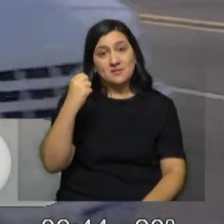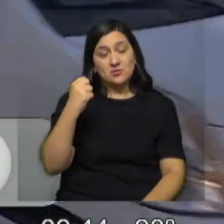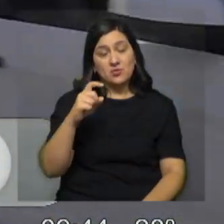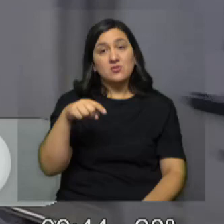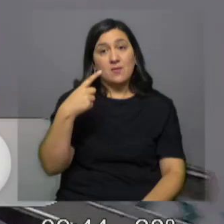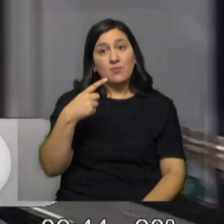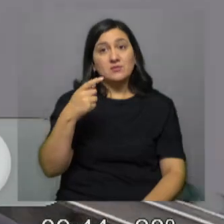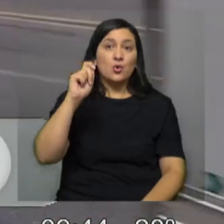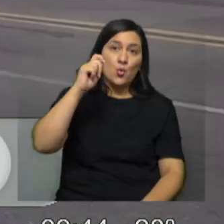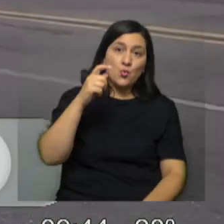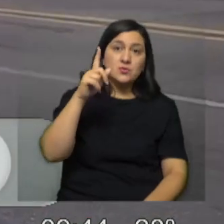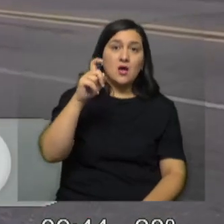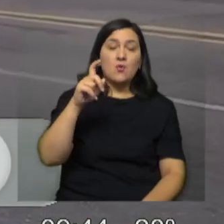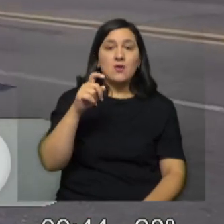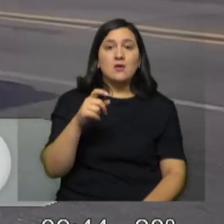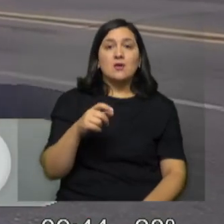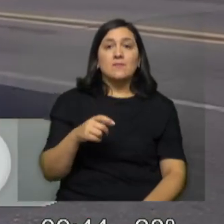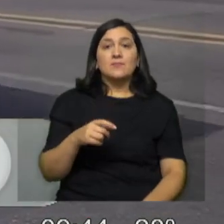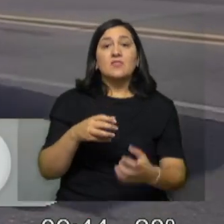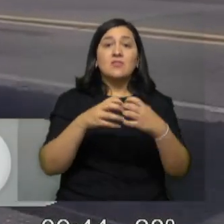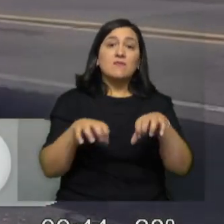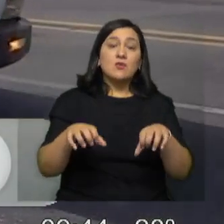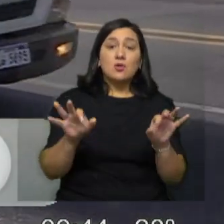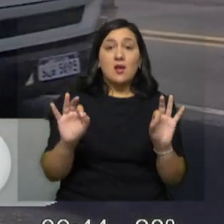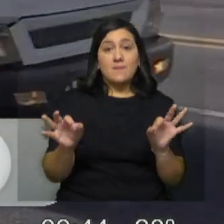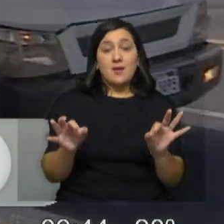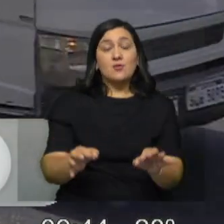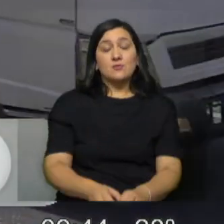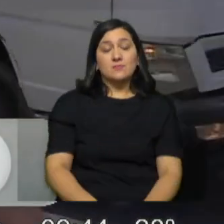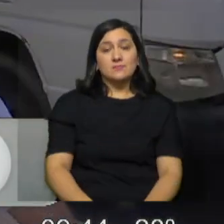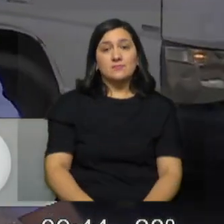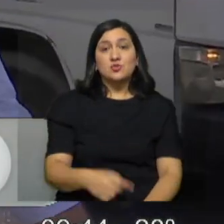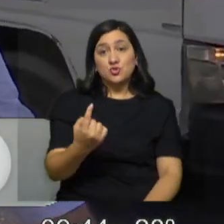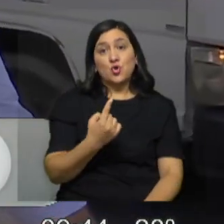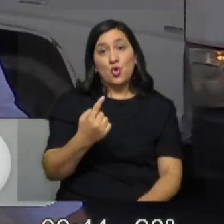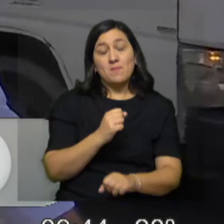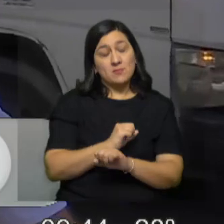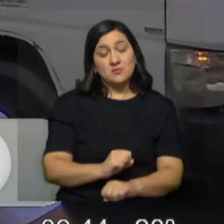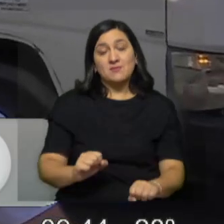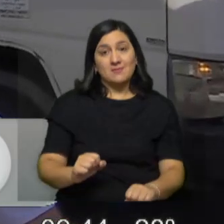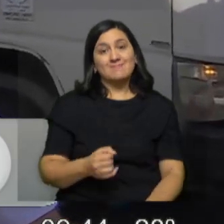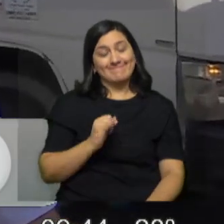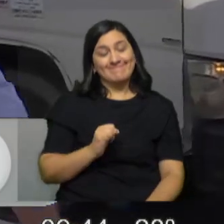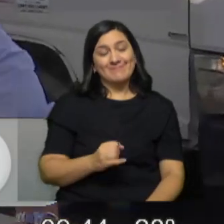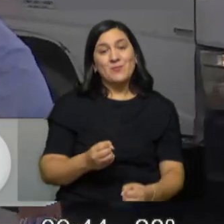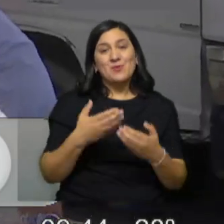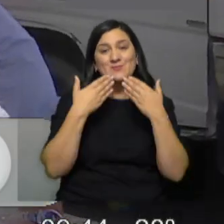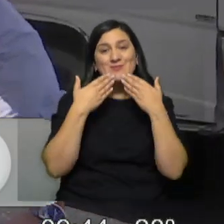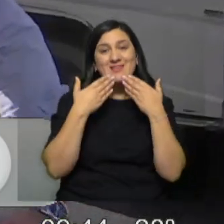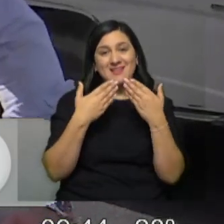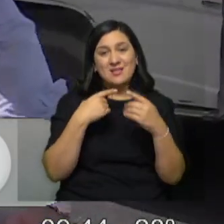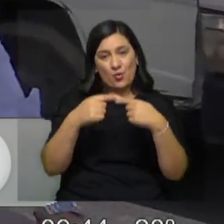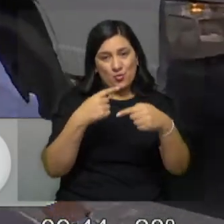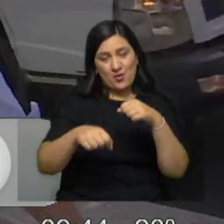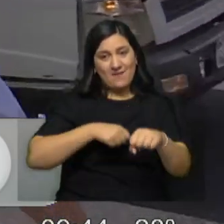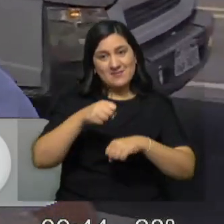¿Qué momento? Claro, divide con su hermano, con quien vive, me imagino. Sí. Si no, imposible, ¿no? Sí. Bueno, Santiago, gracias. Lo dejamos seguir